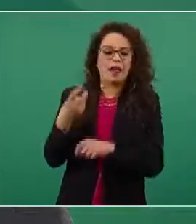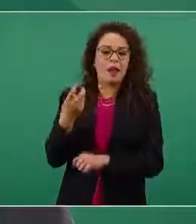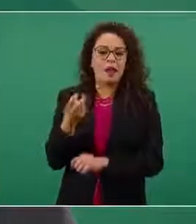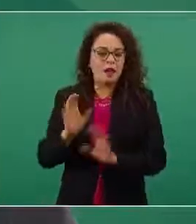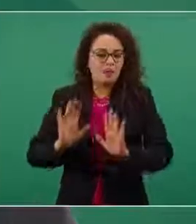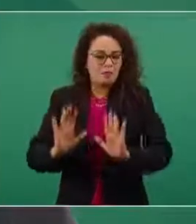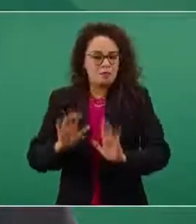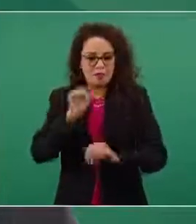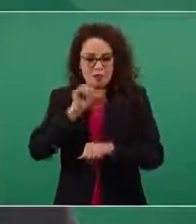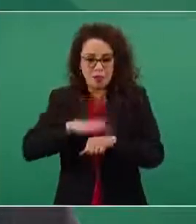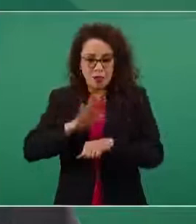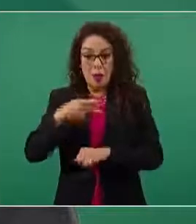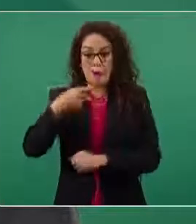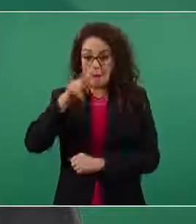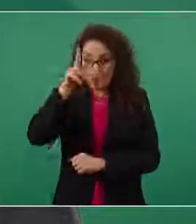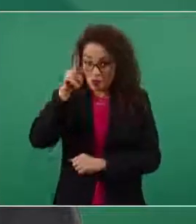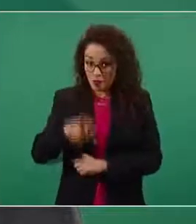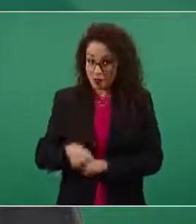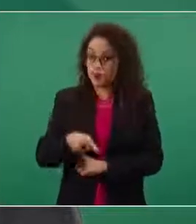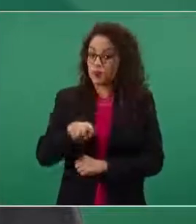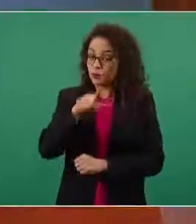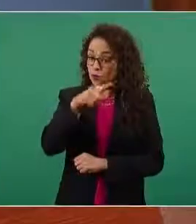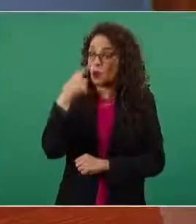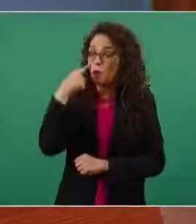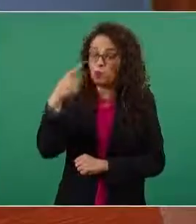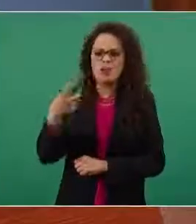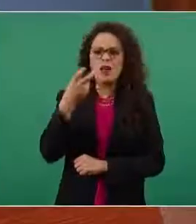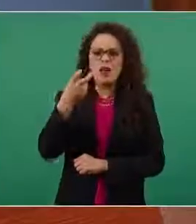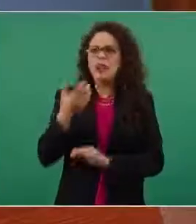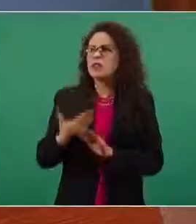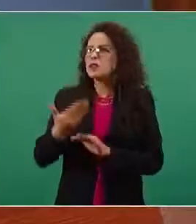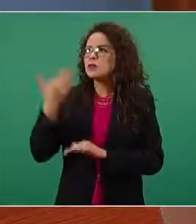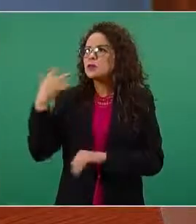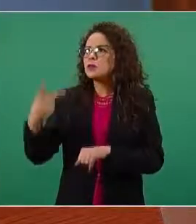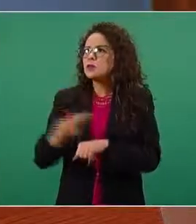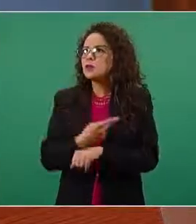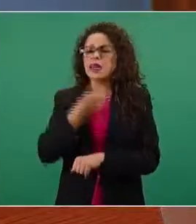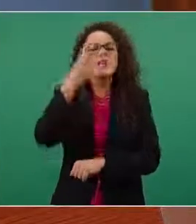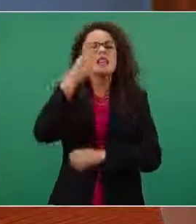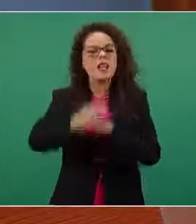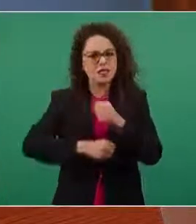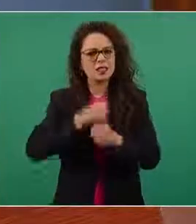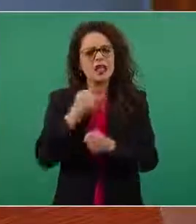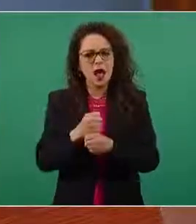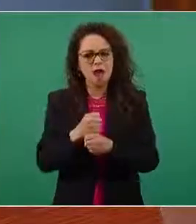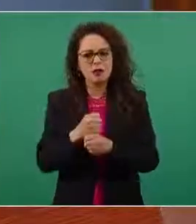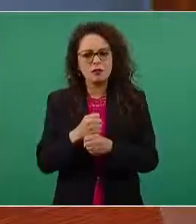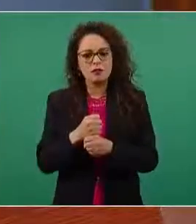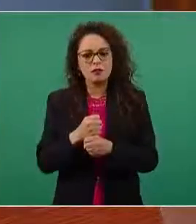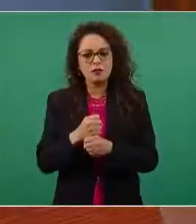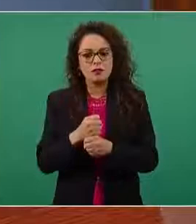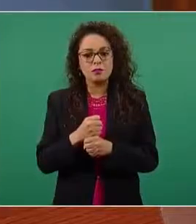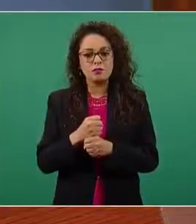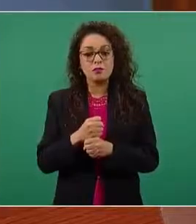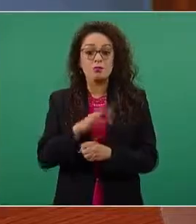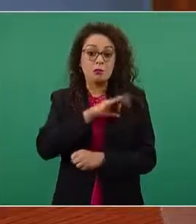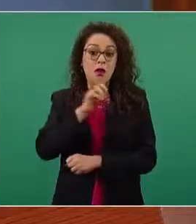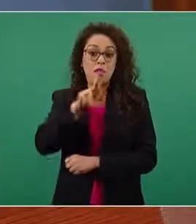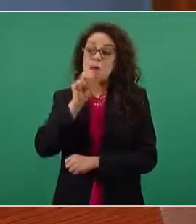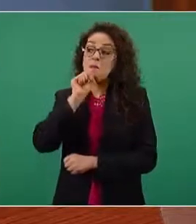Pero van a ver lo que digo. Esto tiene como 3 años. A lo mejor son los mismos.